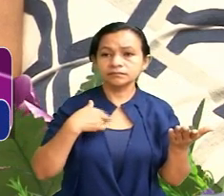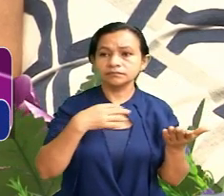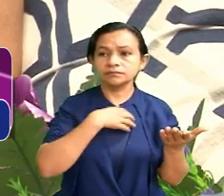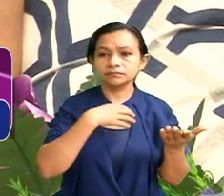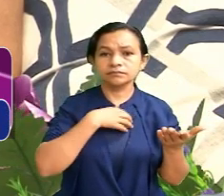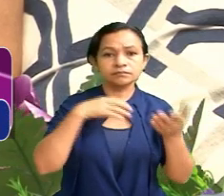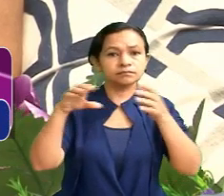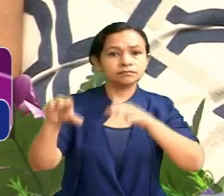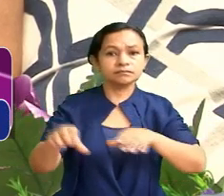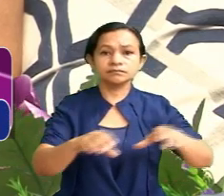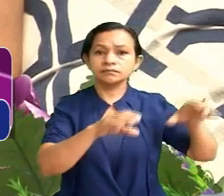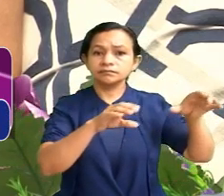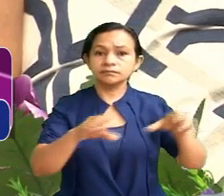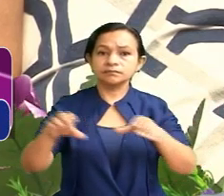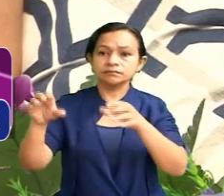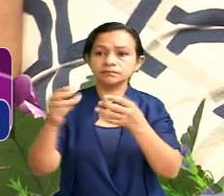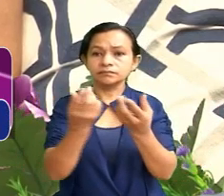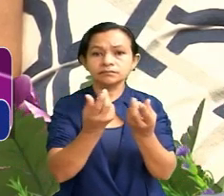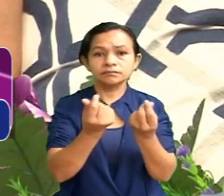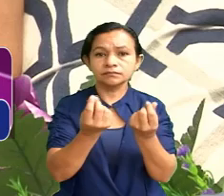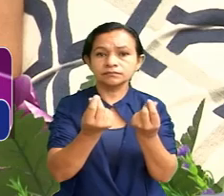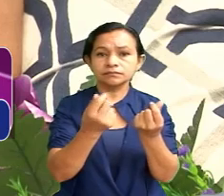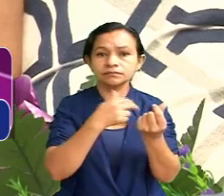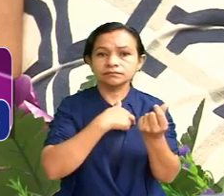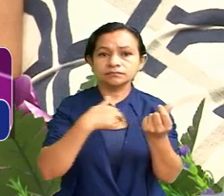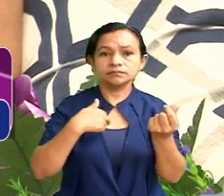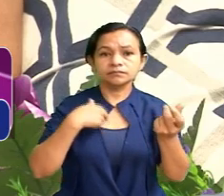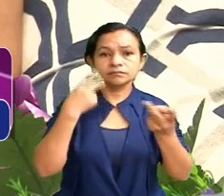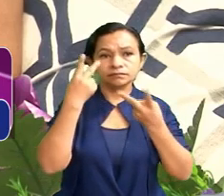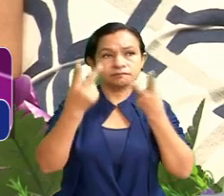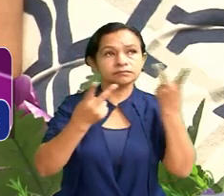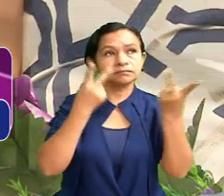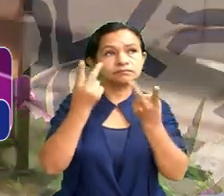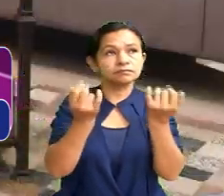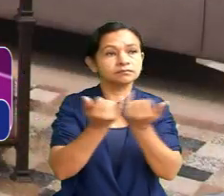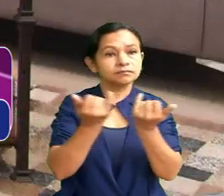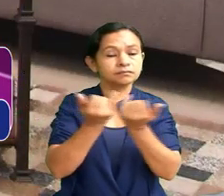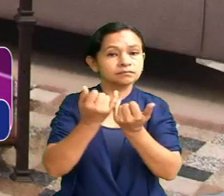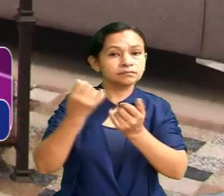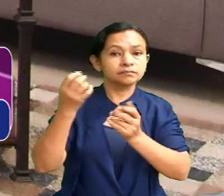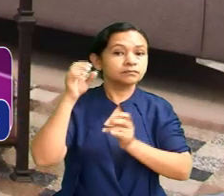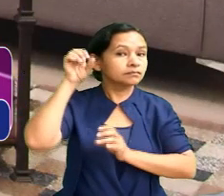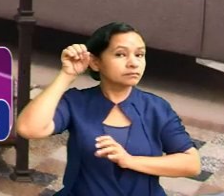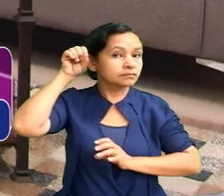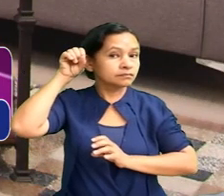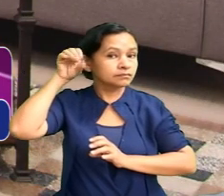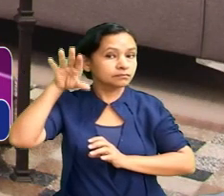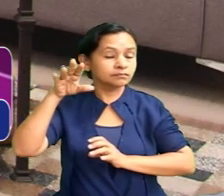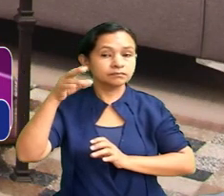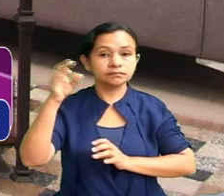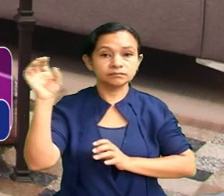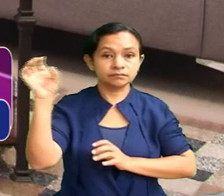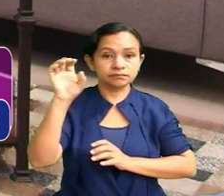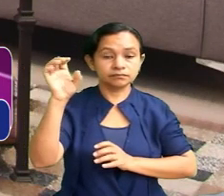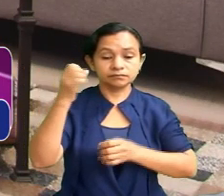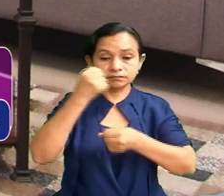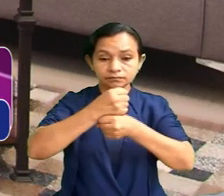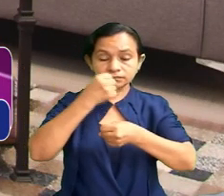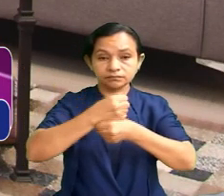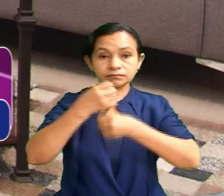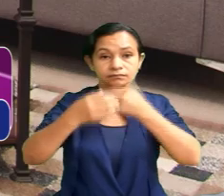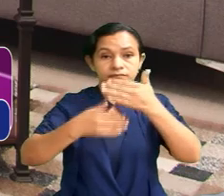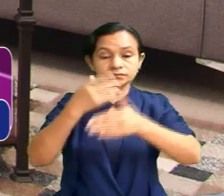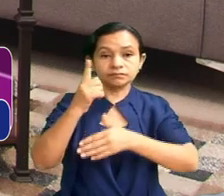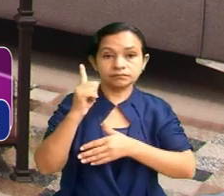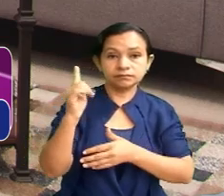actividad verdad toda la vida económica y también para promover la visita en sitios turísticos y desde enero venimos afinando todo un plan de trabajo todas las